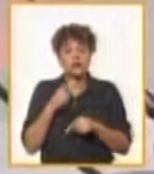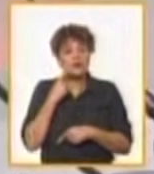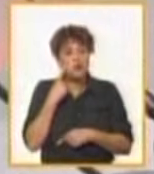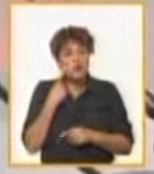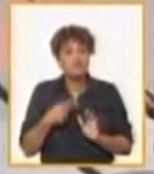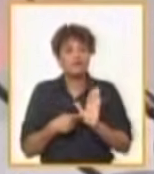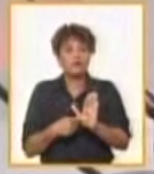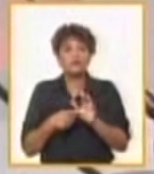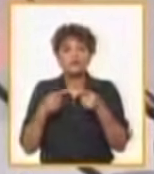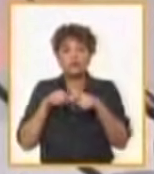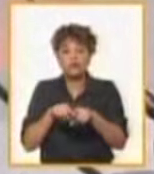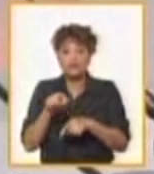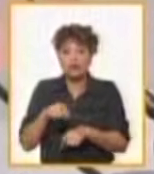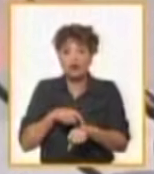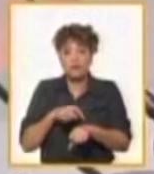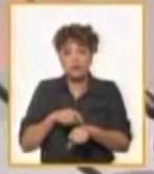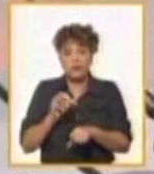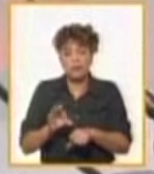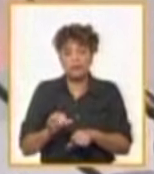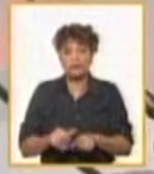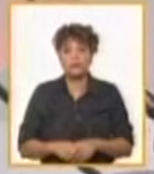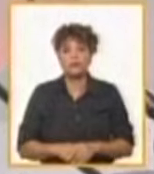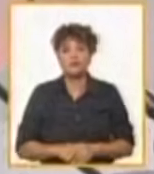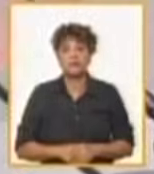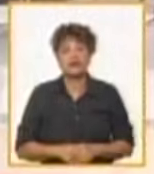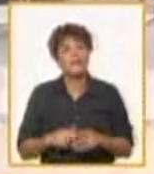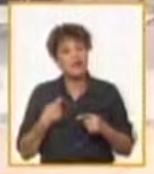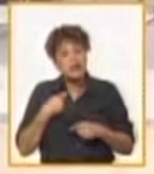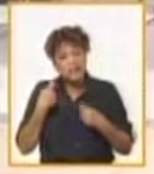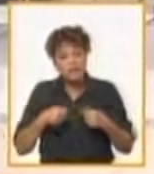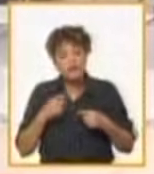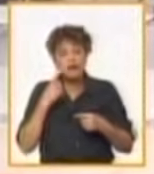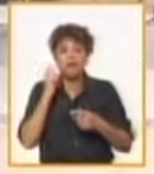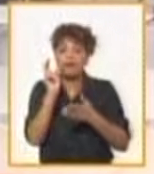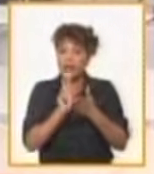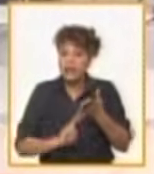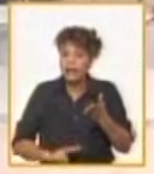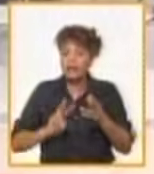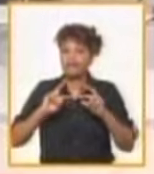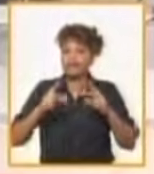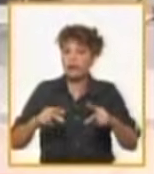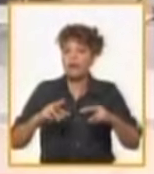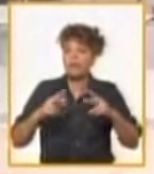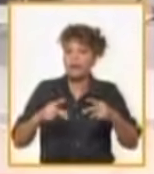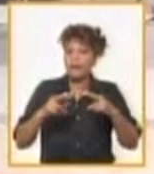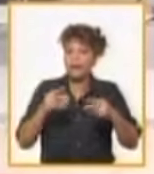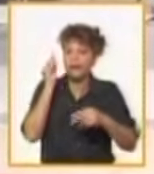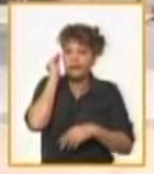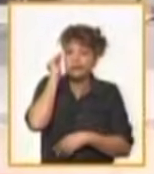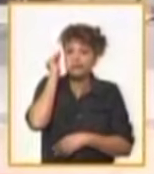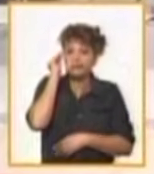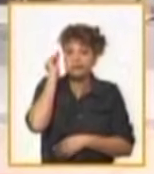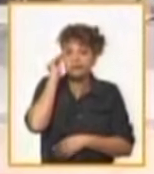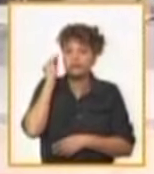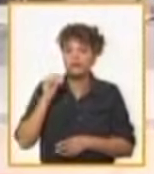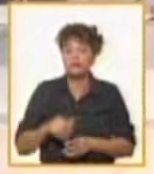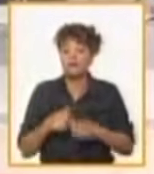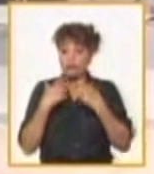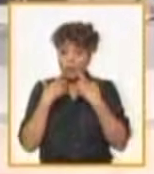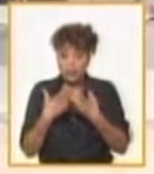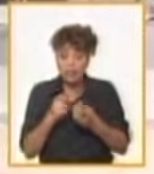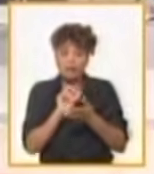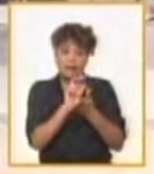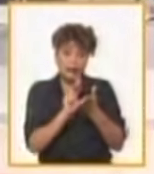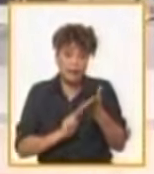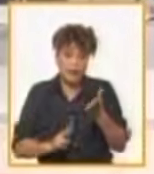al que necesariamente, y parafraseando el título, tenemos que volver una y otra vez. Uno, porque yo creo que ese valor